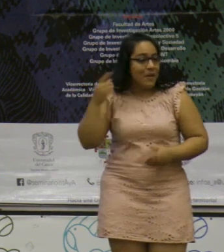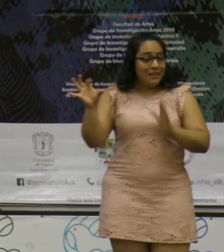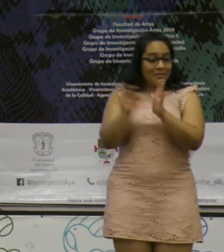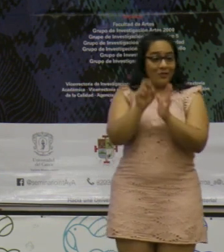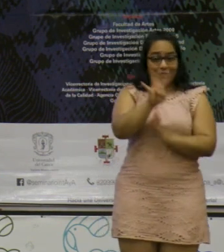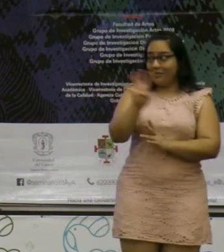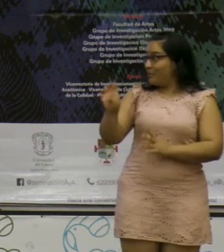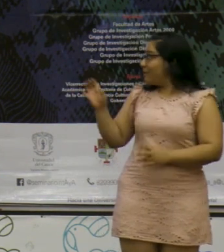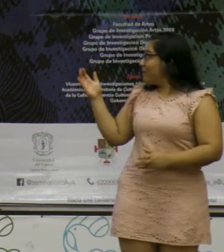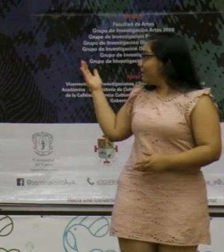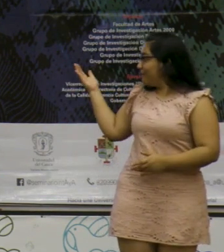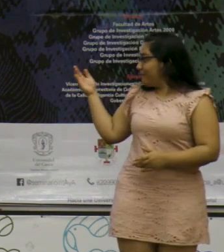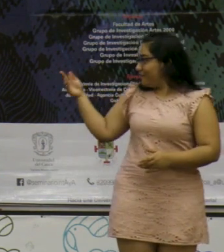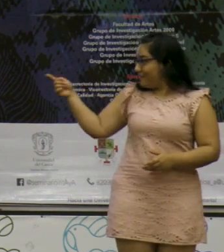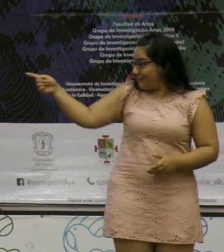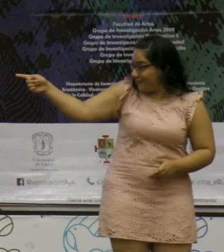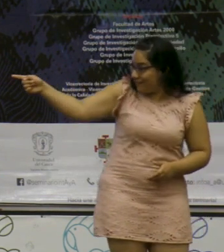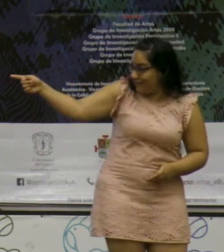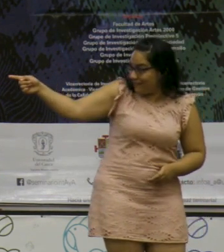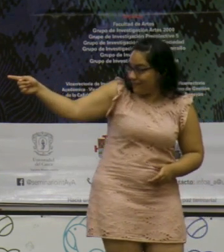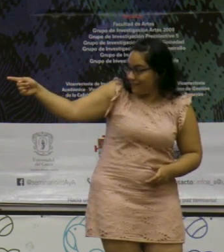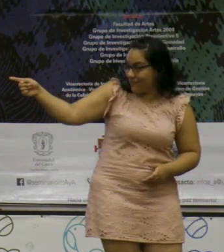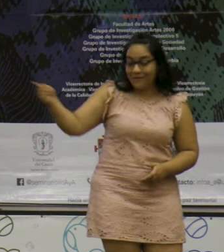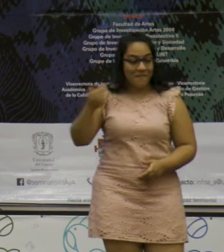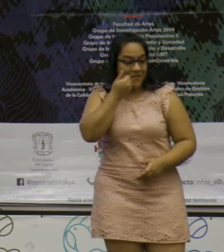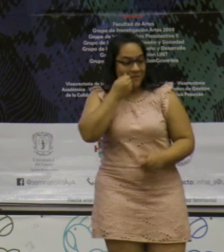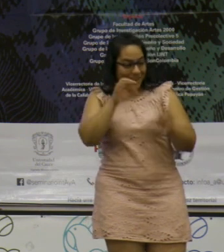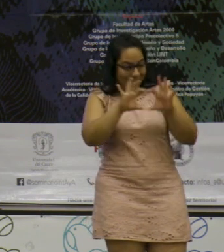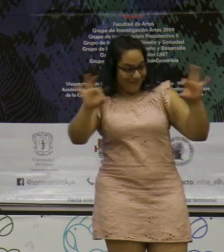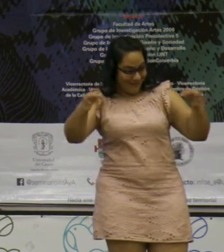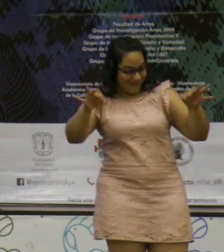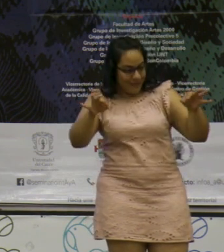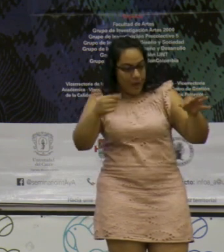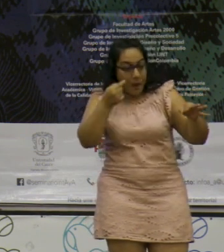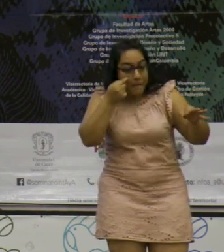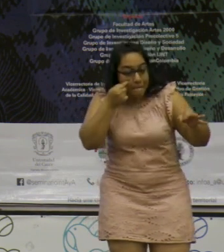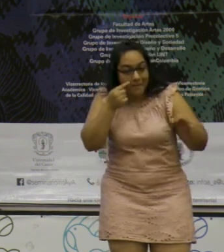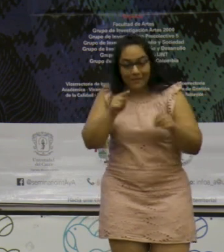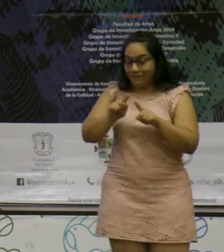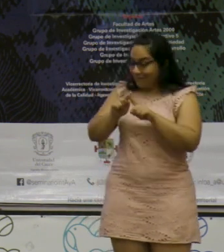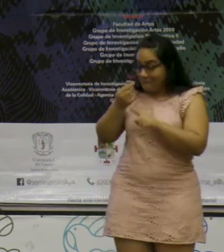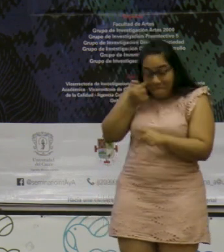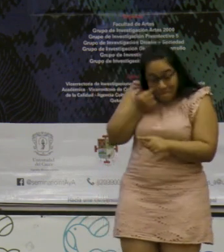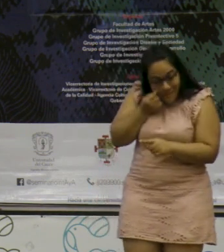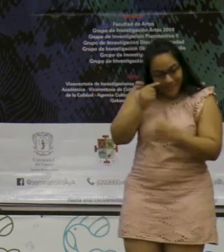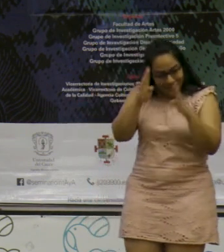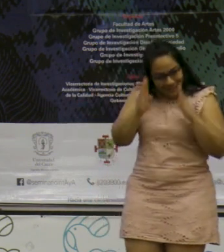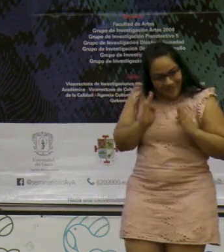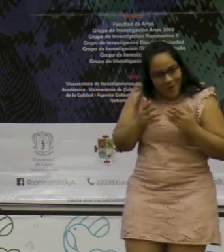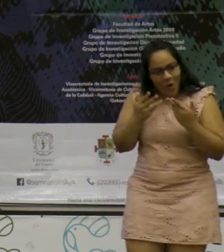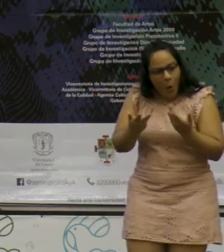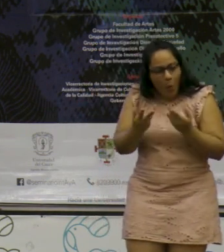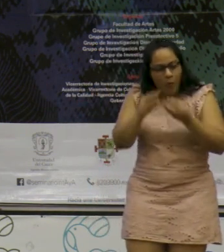XIX, ¿vale? Excepto esta. Miren, vean lo que digo. Cómo